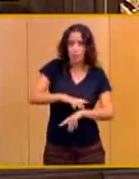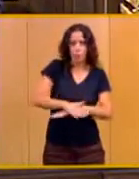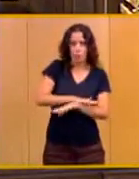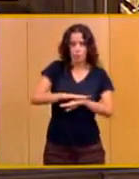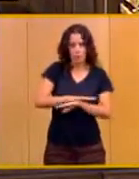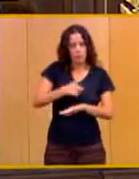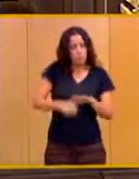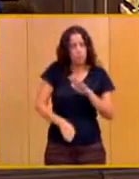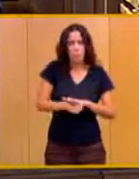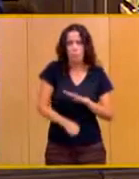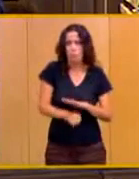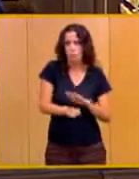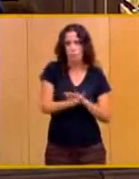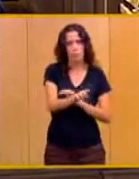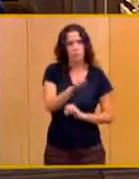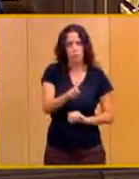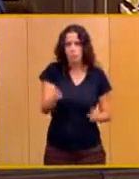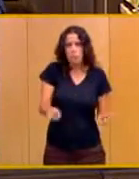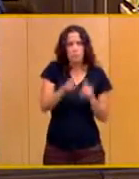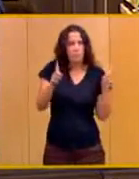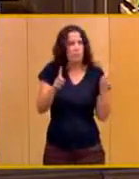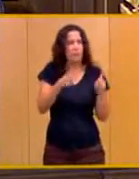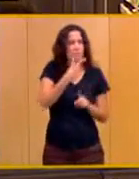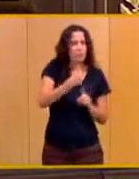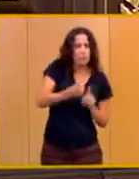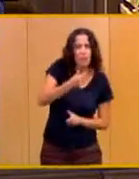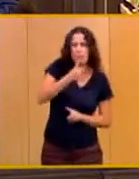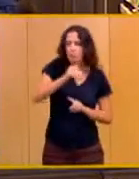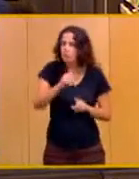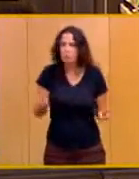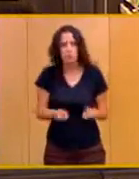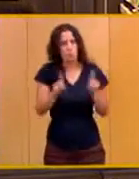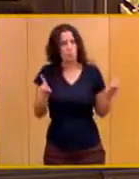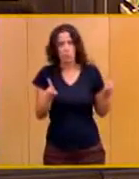camino, cueste lo que cueste, y cueste lo que me cueste. Muchas gracias.